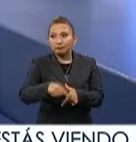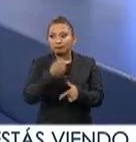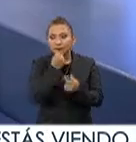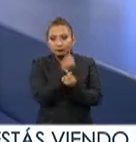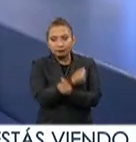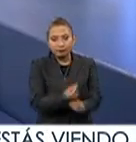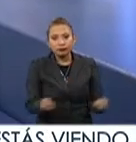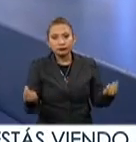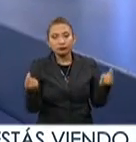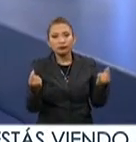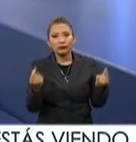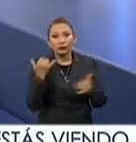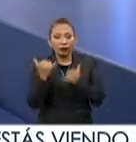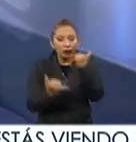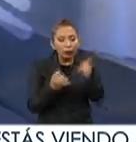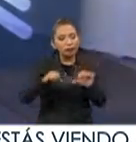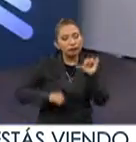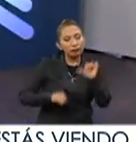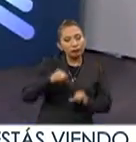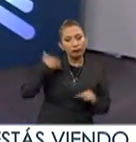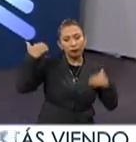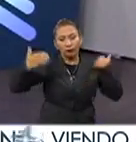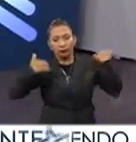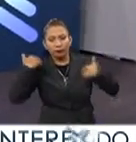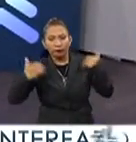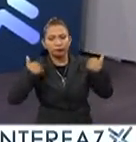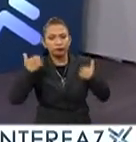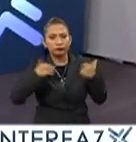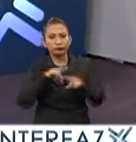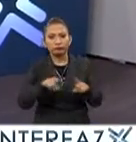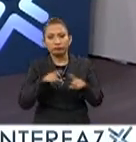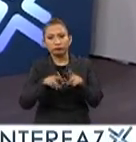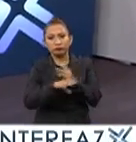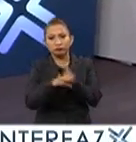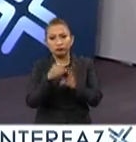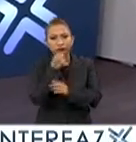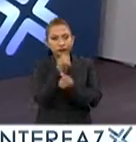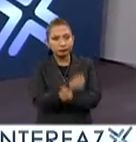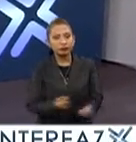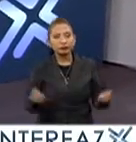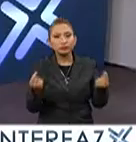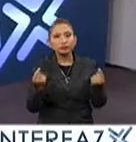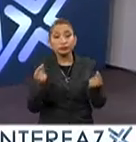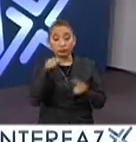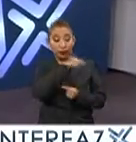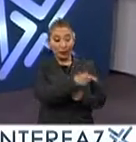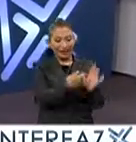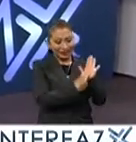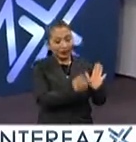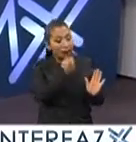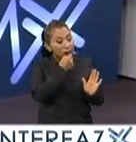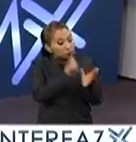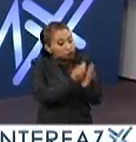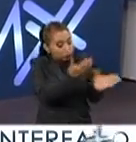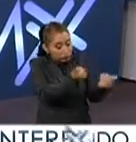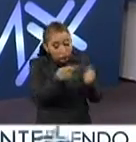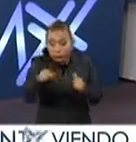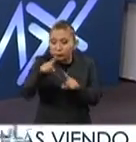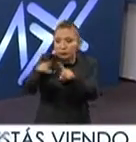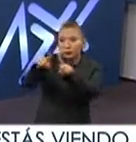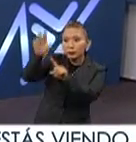los niños, con juegos y actividades lúdicas, vamos a tener muchísimas cosas para niños. cuando tú enseñas a los niños